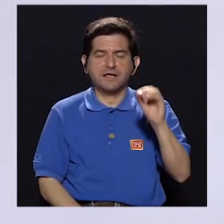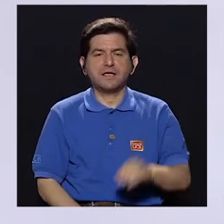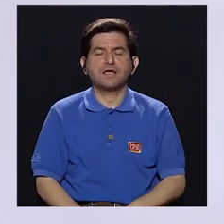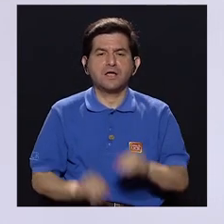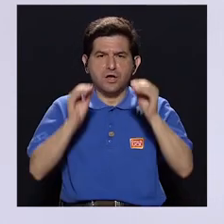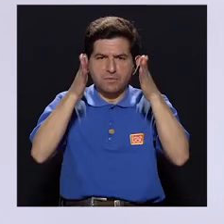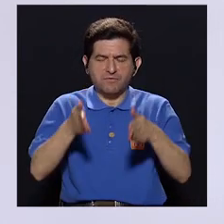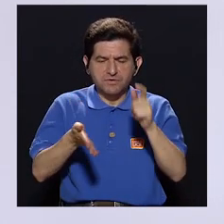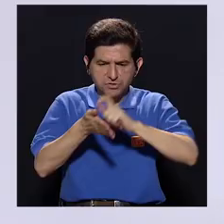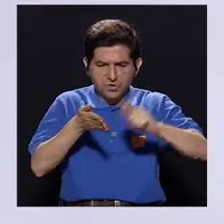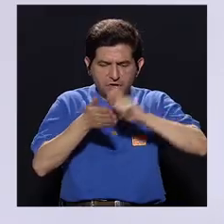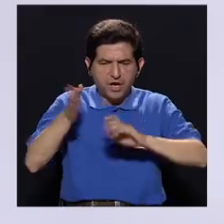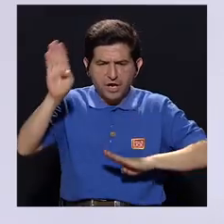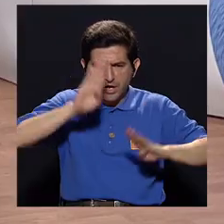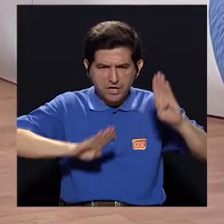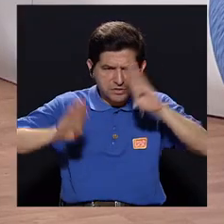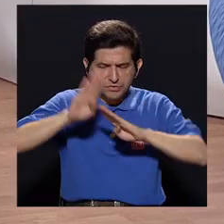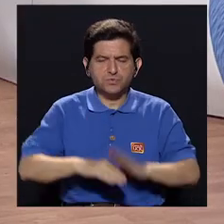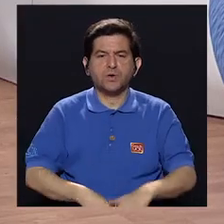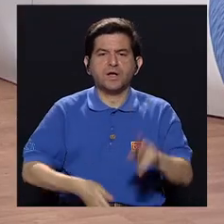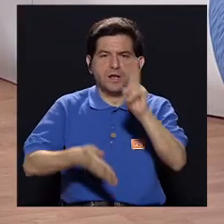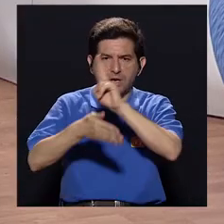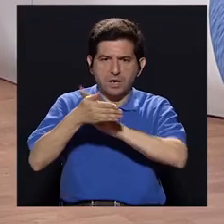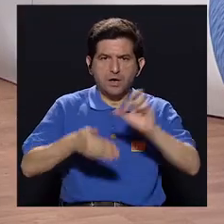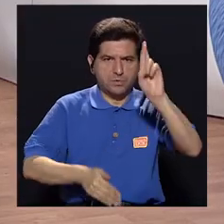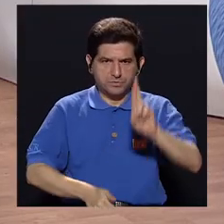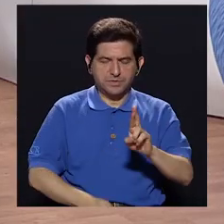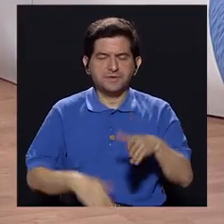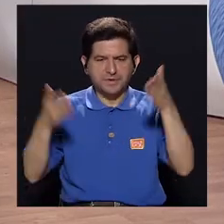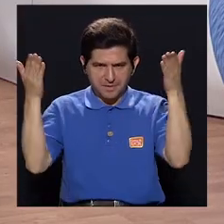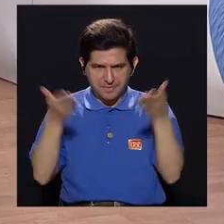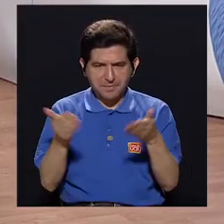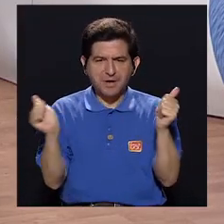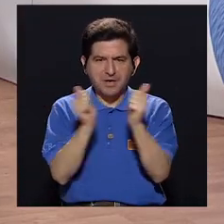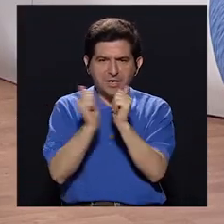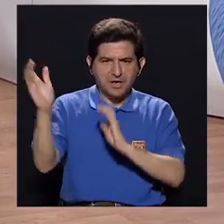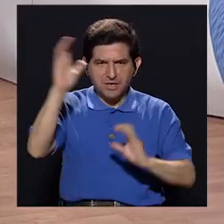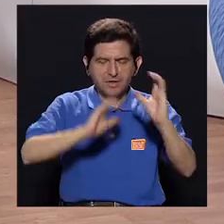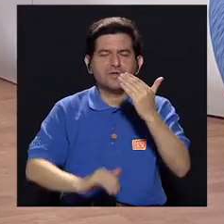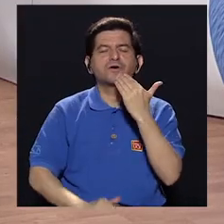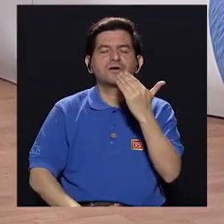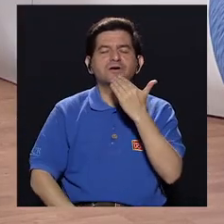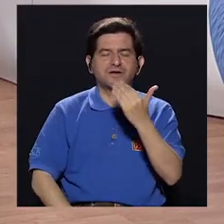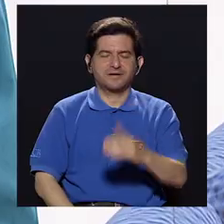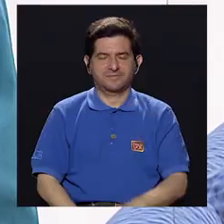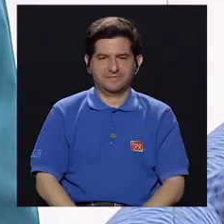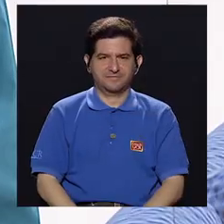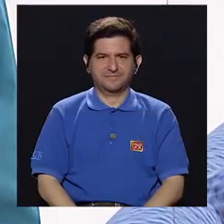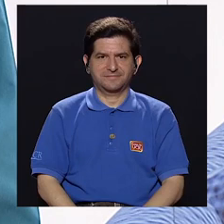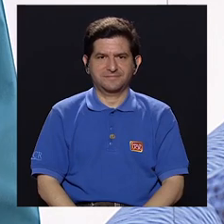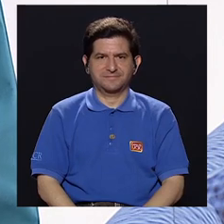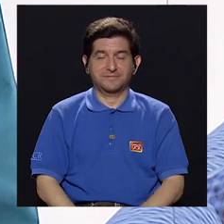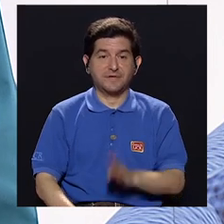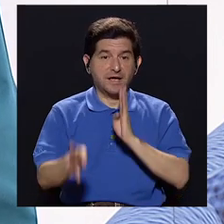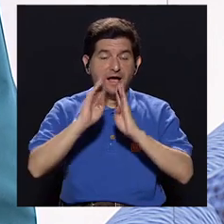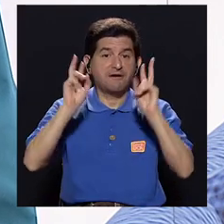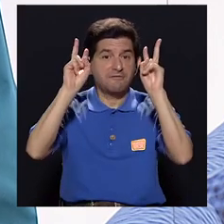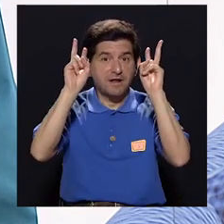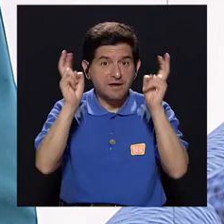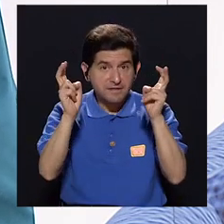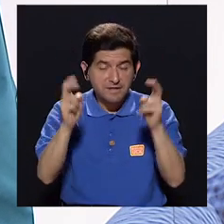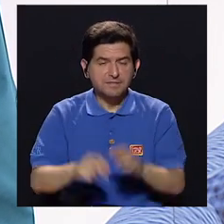de la Universidad de Costa Rica Adam Bienvenido a conciencia Gracias Gustavo vamos a hablar de un